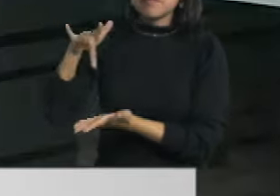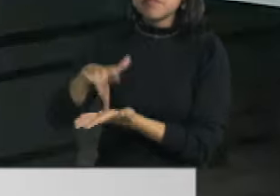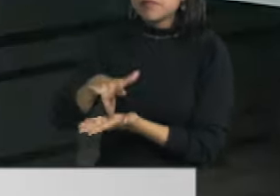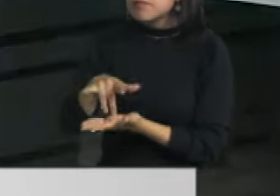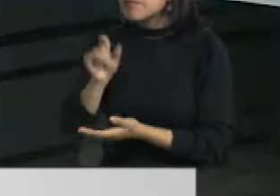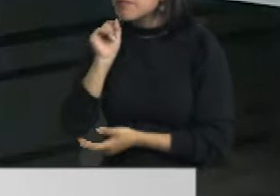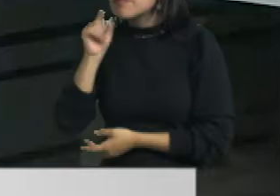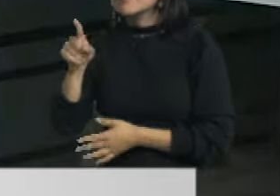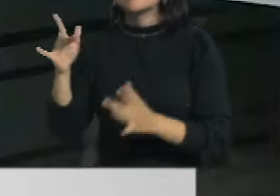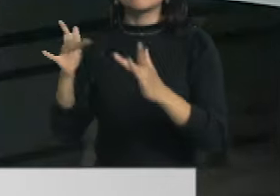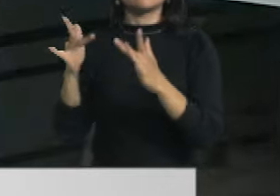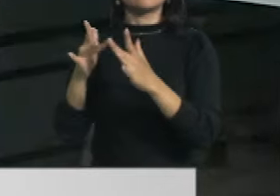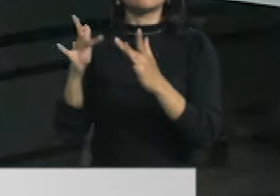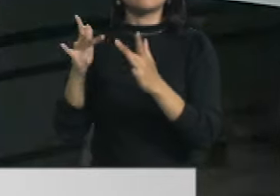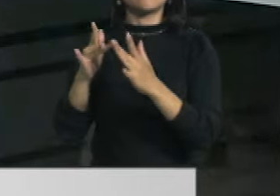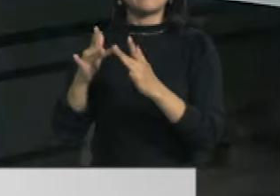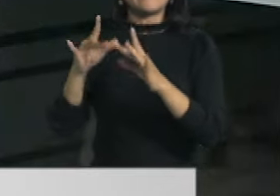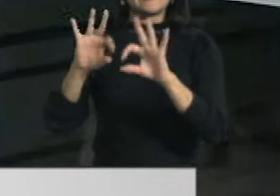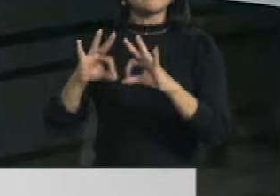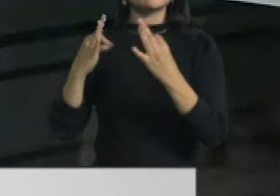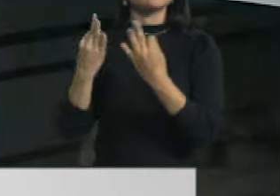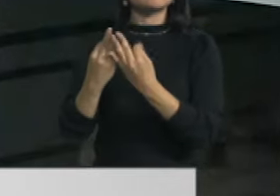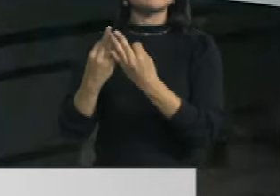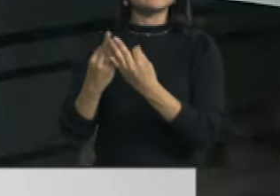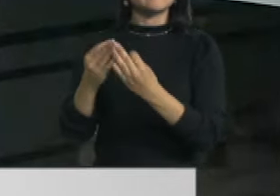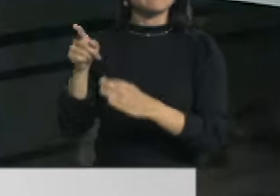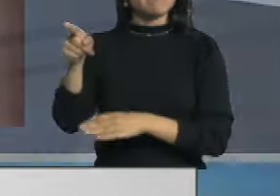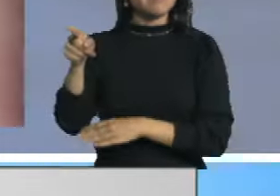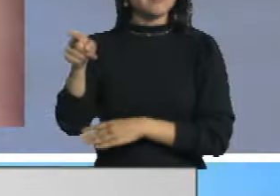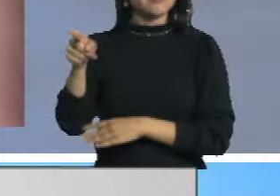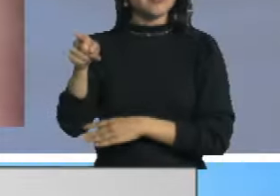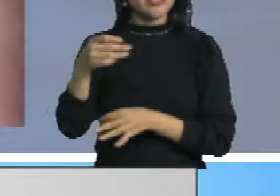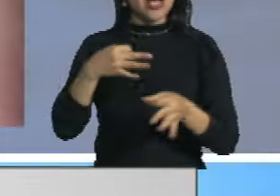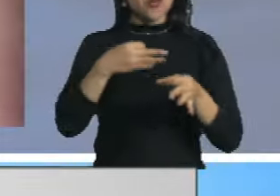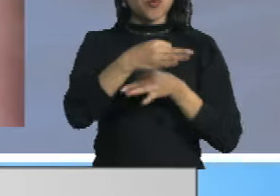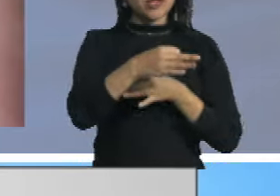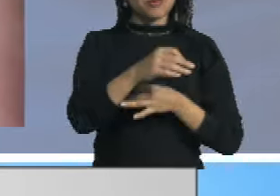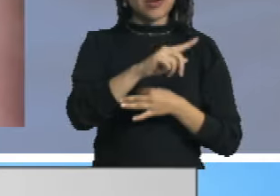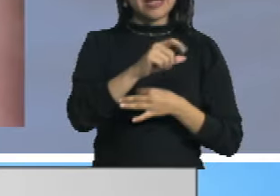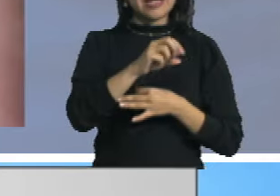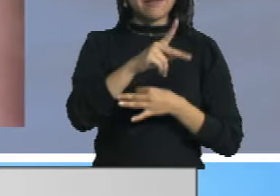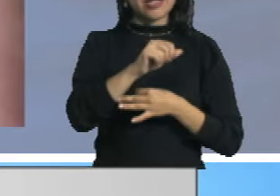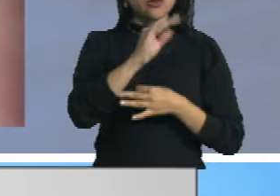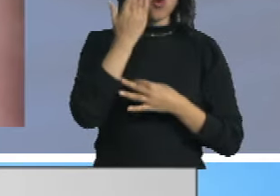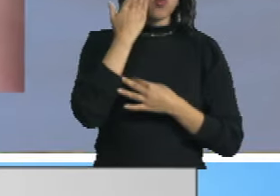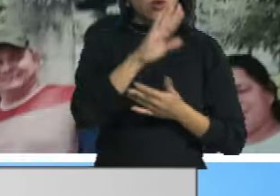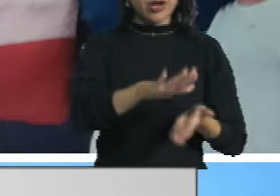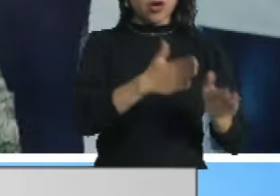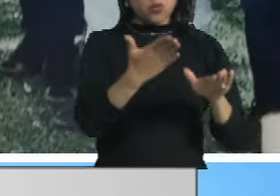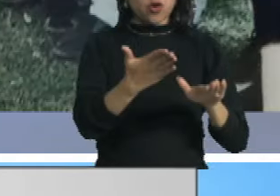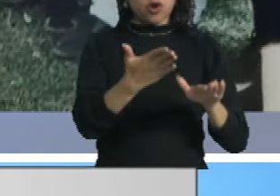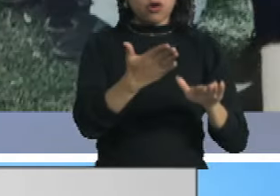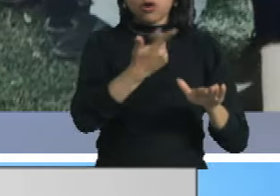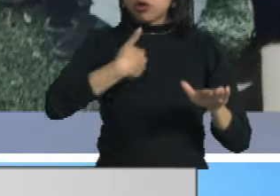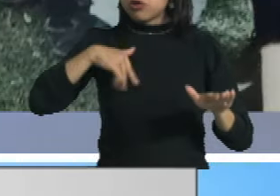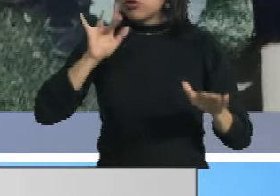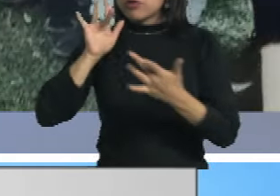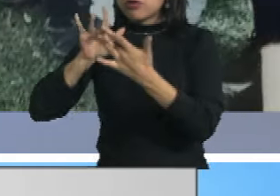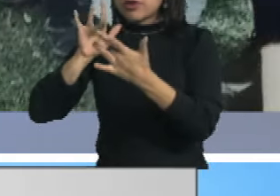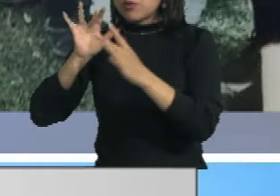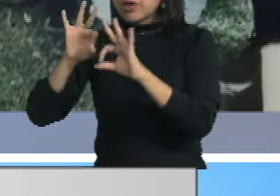a la familia de la mujer que falleció en medio de la confrontación en el municipio de San Francisco, en Antioquia. Hace pocos minutos